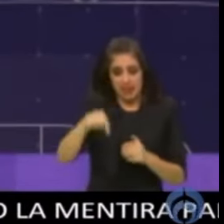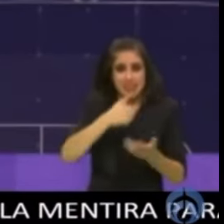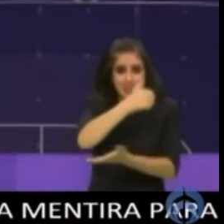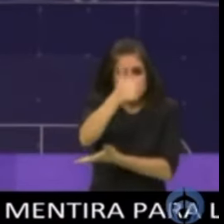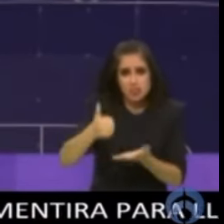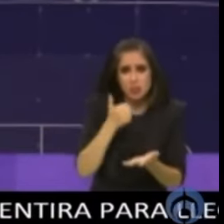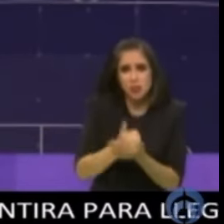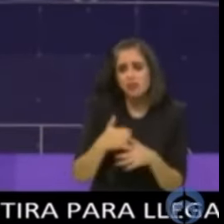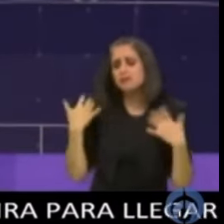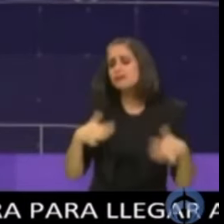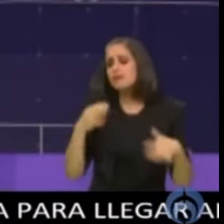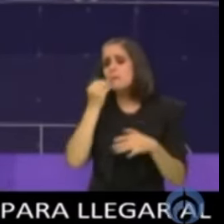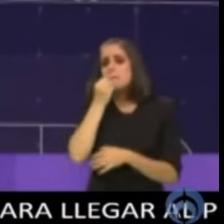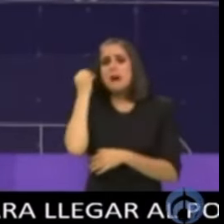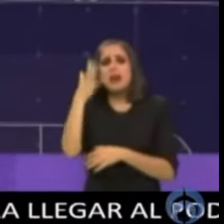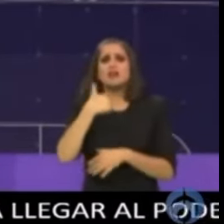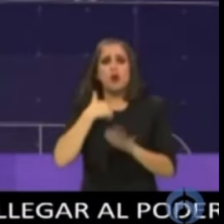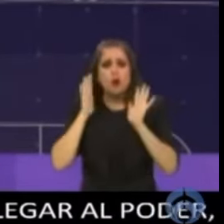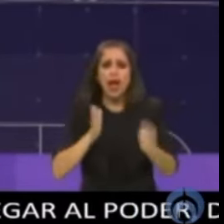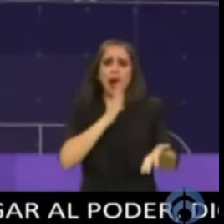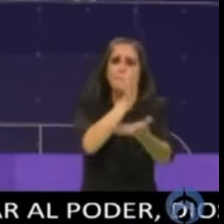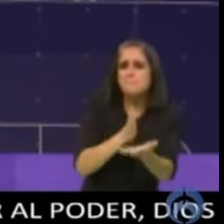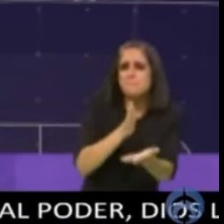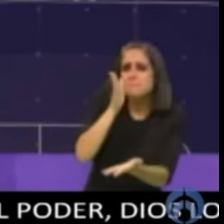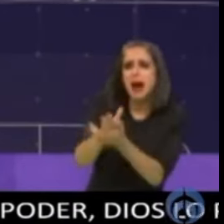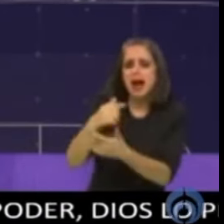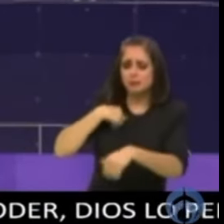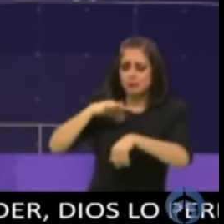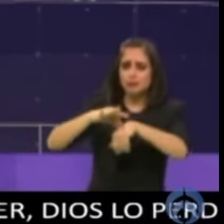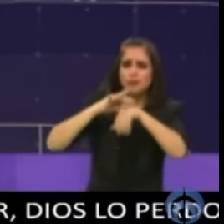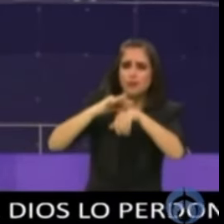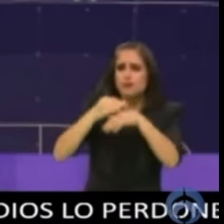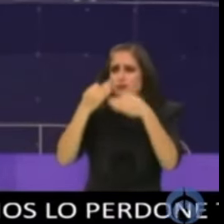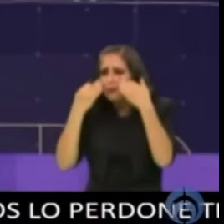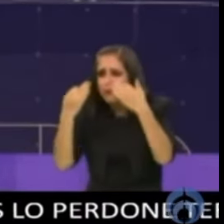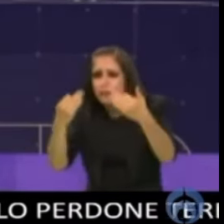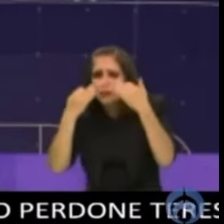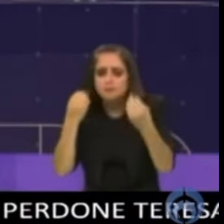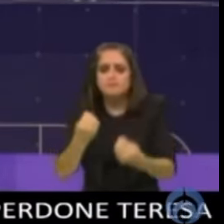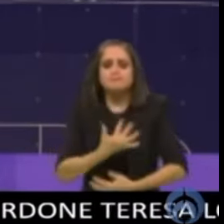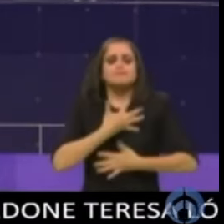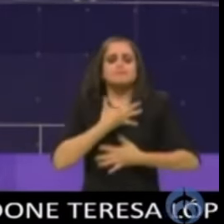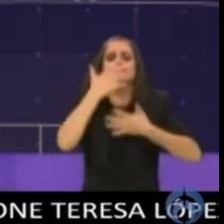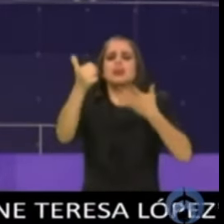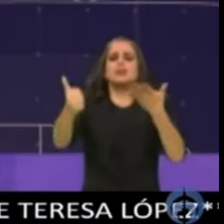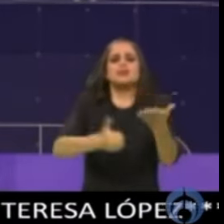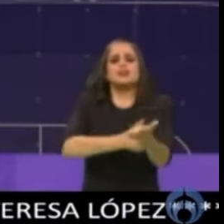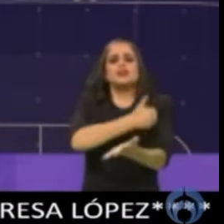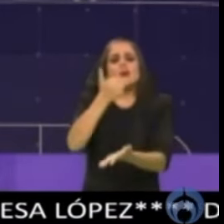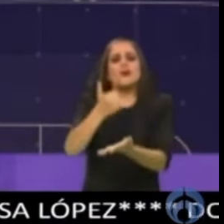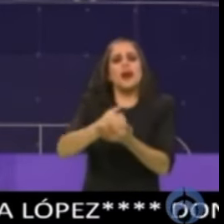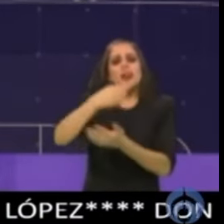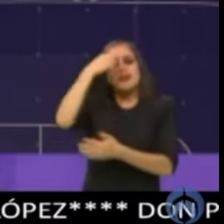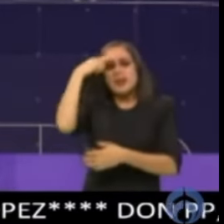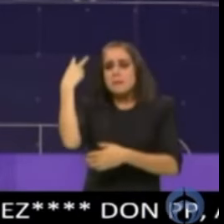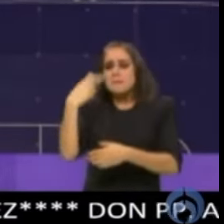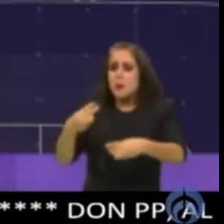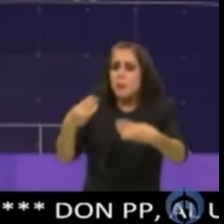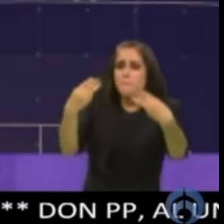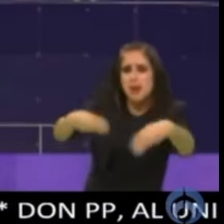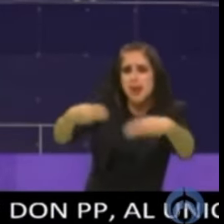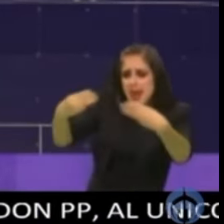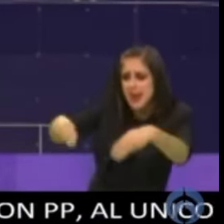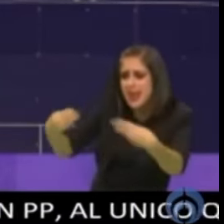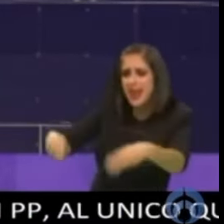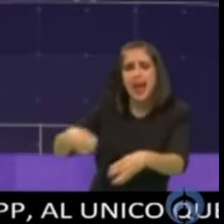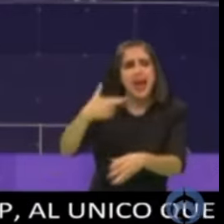adultos mayores, etcétera? En ese sentido tenía la posición más difícil. Más fácil Taguada, en efecto,